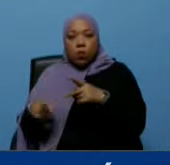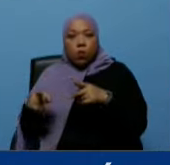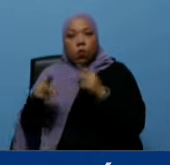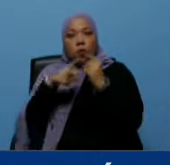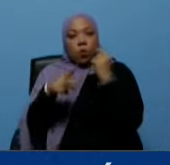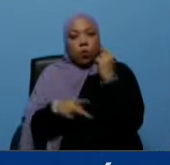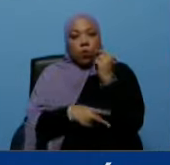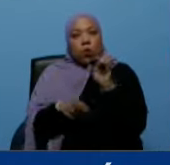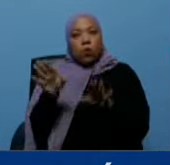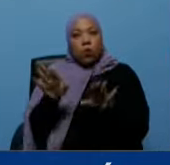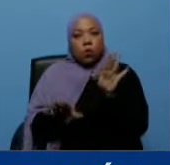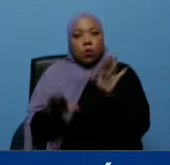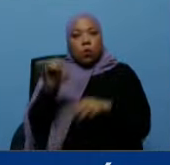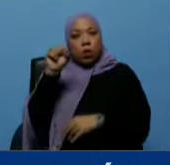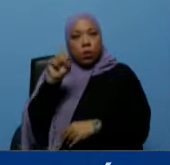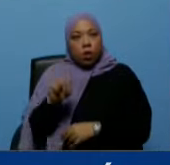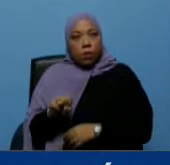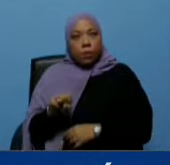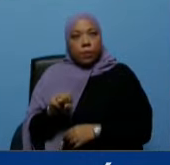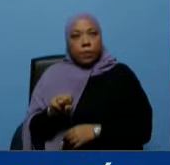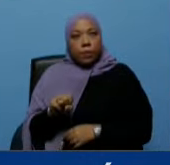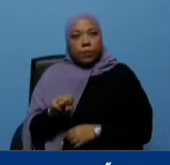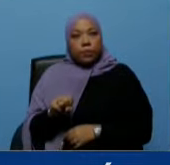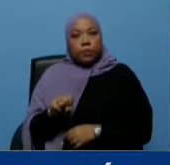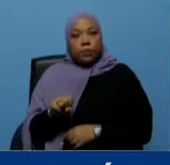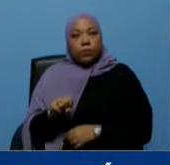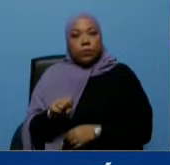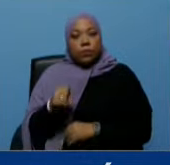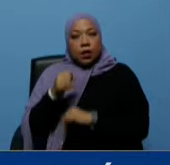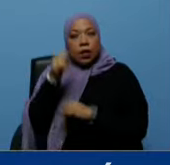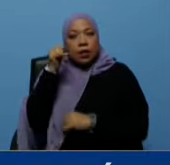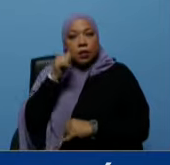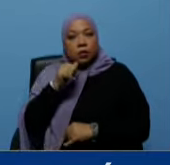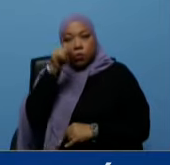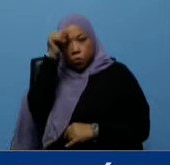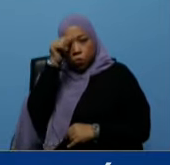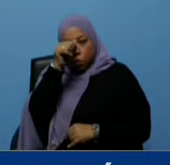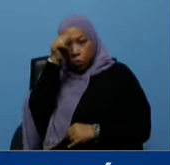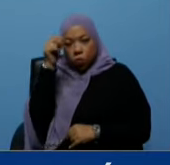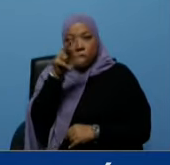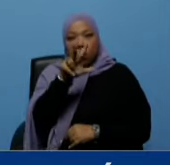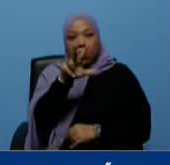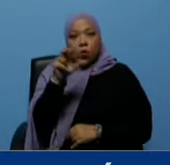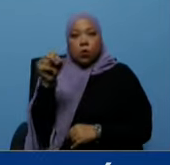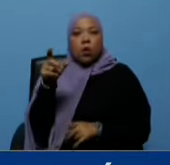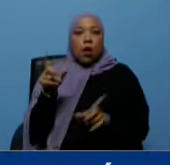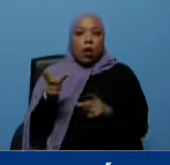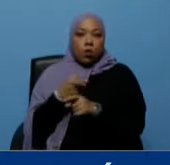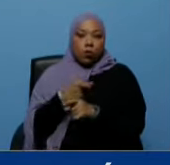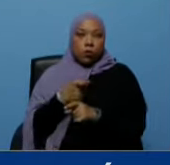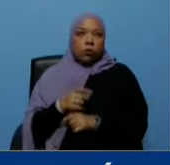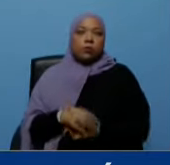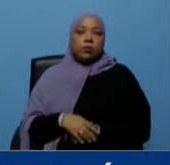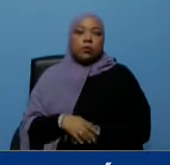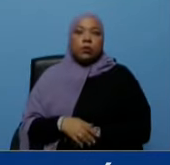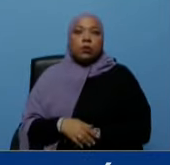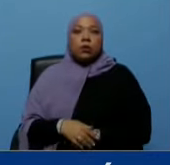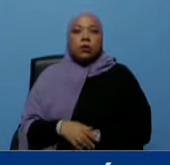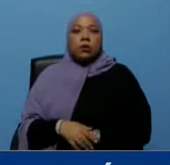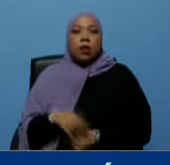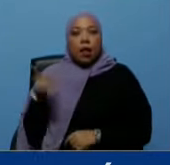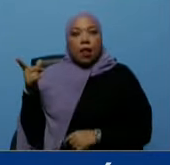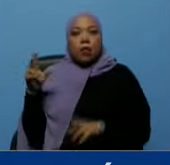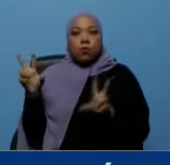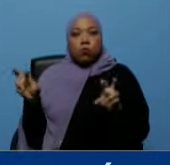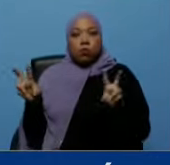Parque Recreacional del Sur para el fin de semana del 30 de agosto, ¿verdad? Para esta